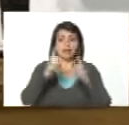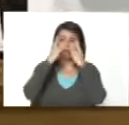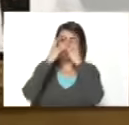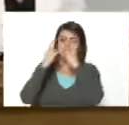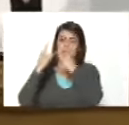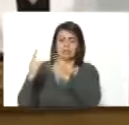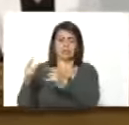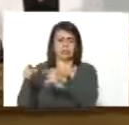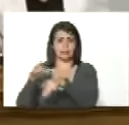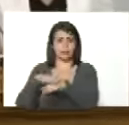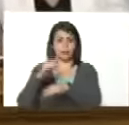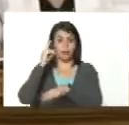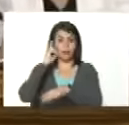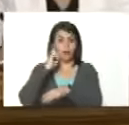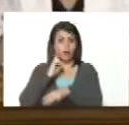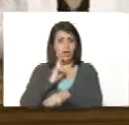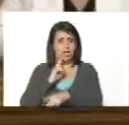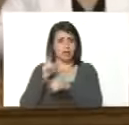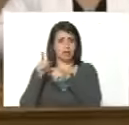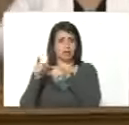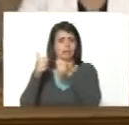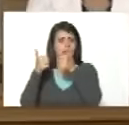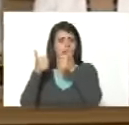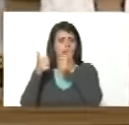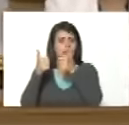admiración por Simón Bolívar.